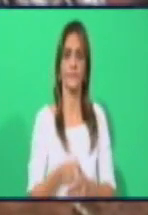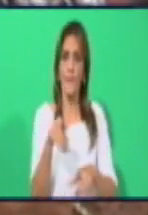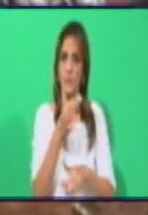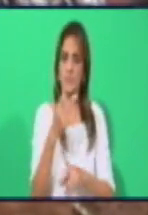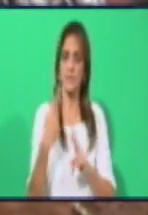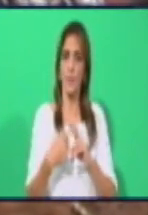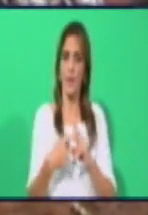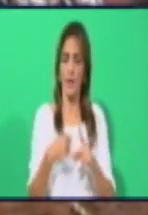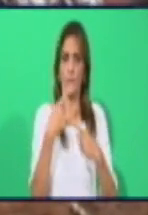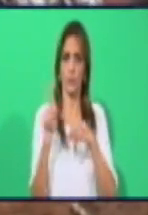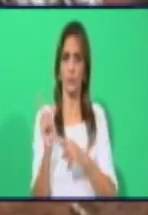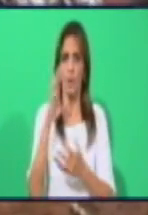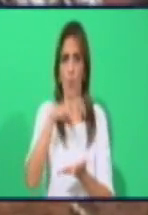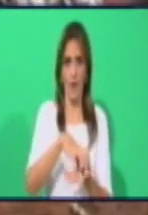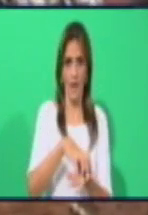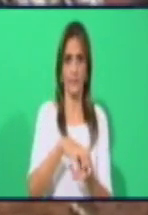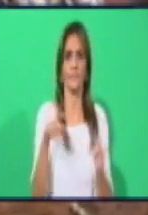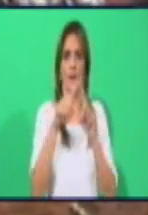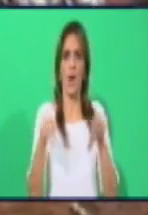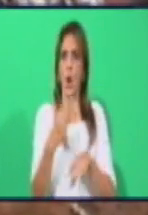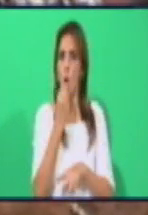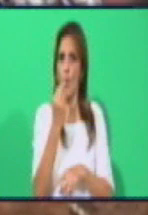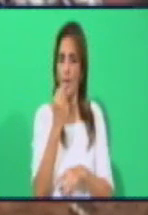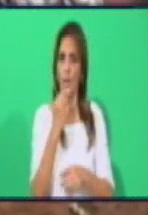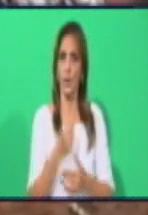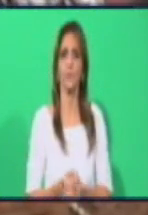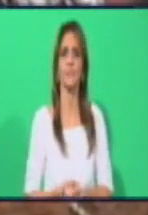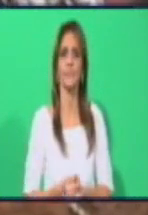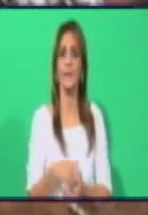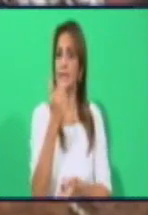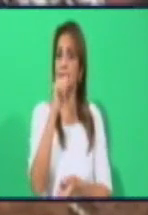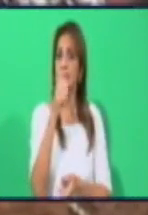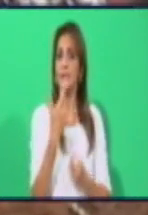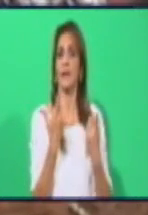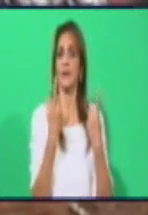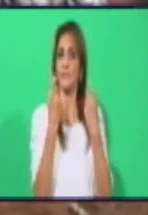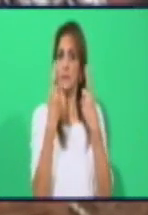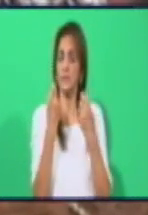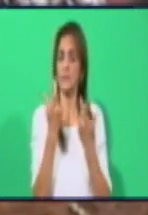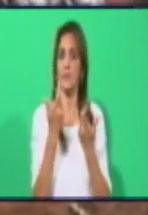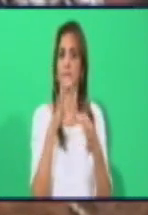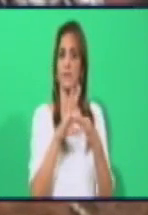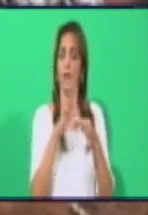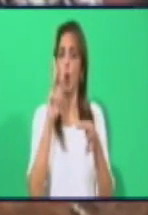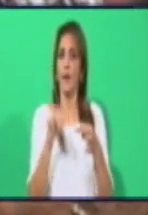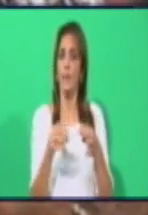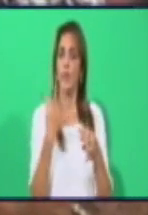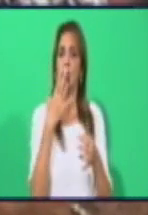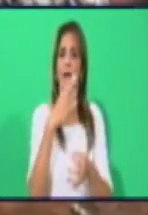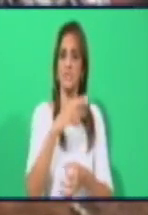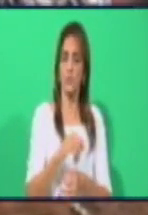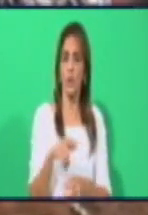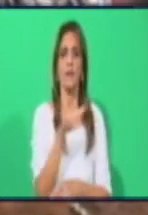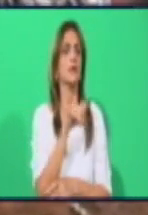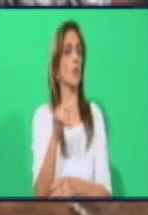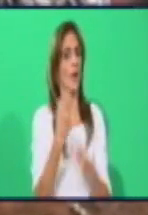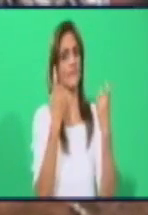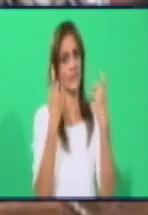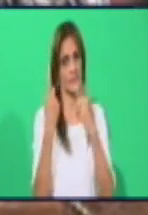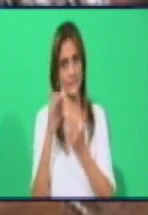empresa Ganado Menor, se detectó faltante de 10 kilogramos de azúcar y 11,5 kilogramos de arroz, así como